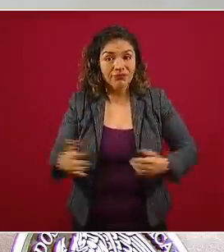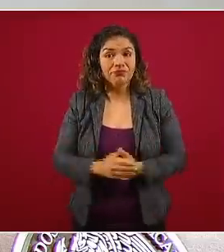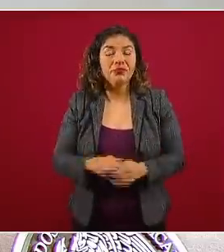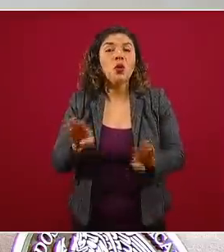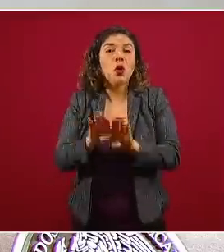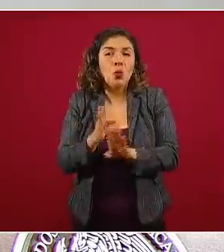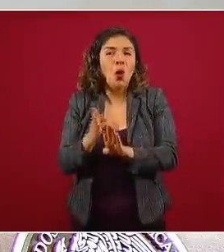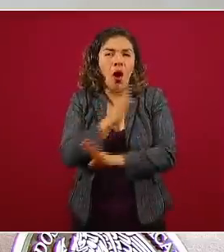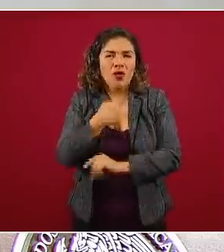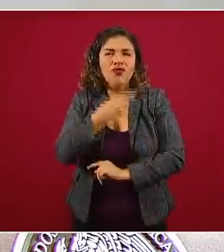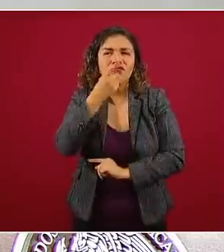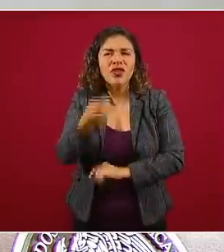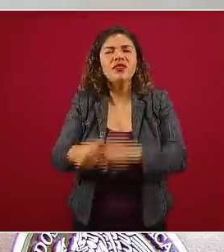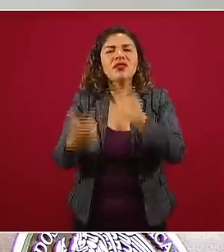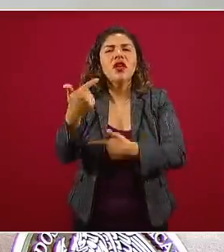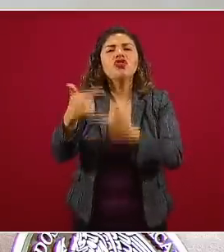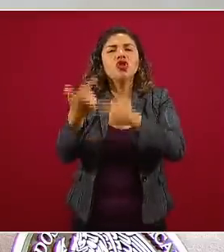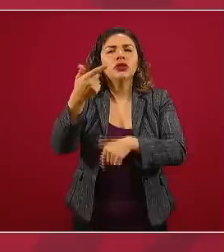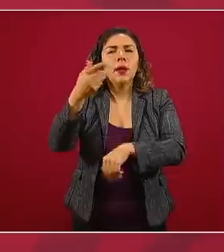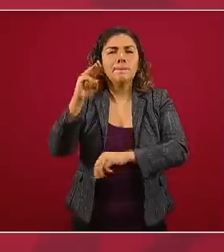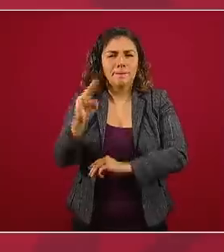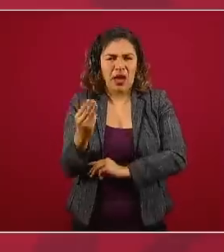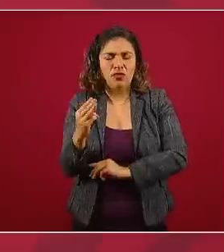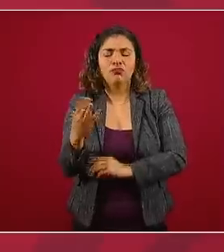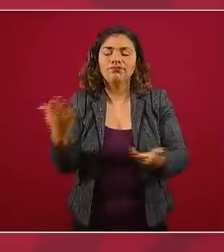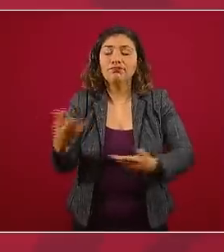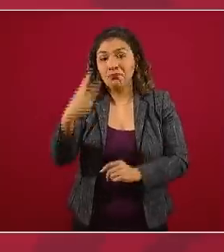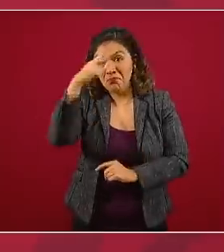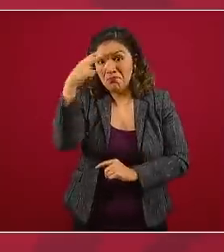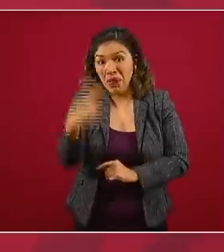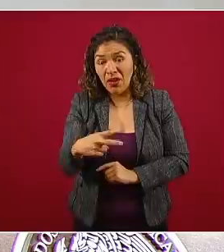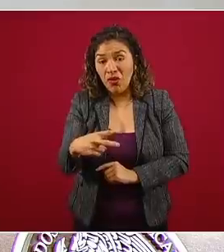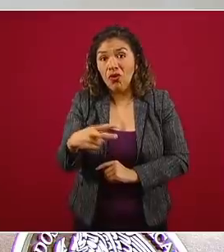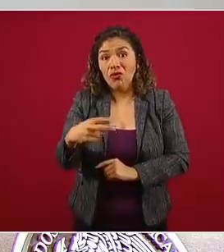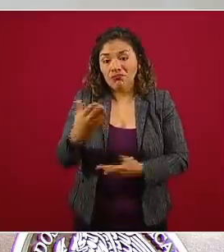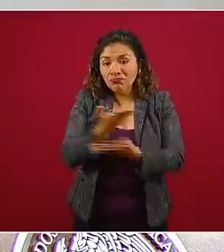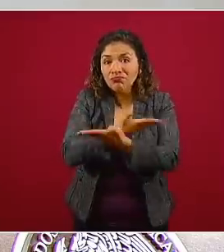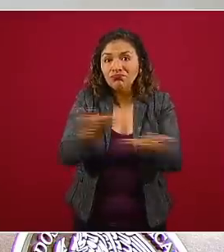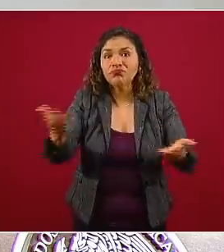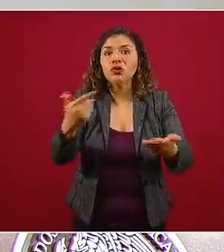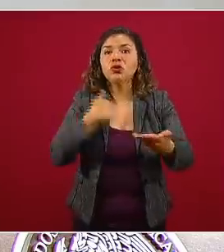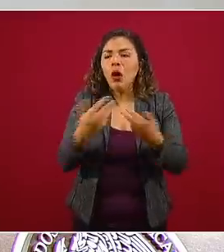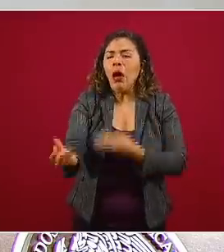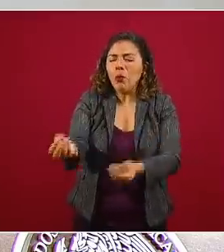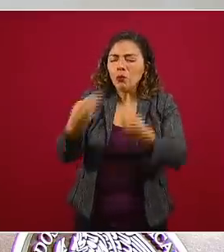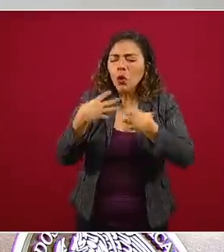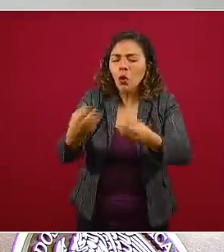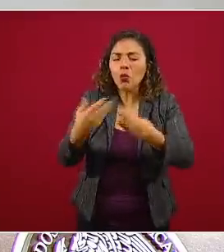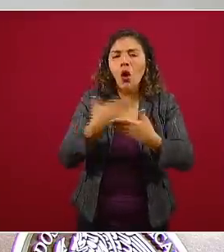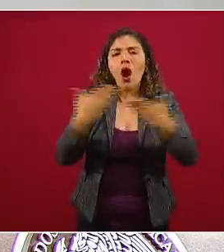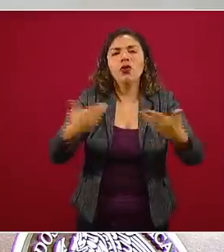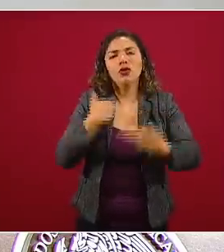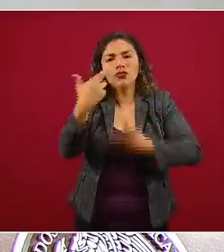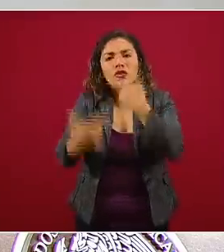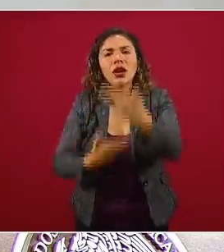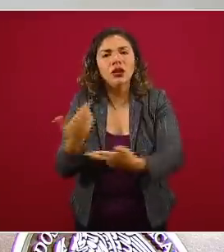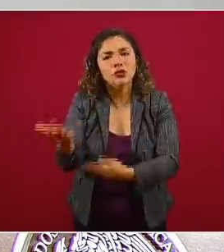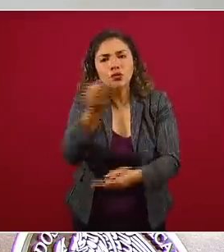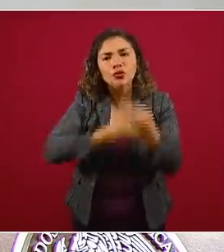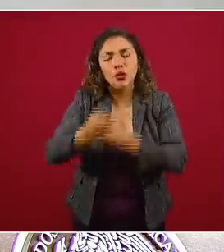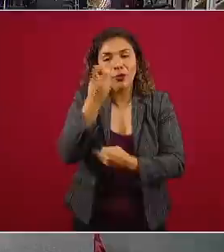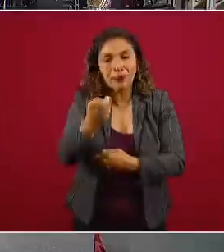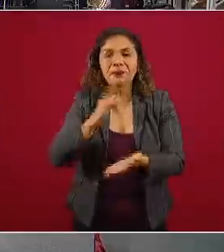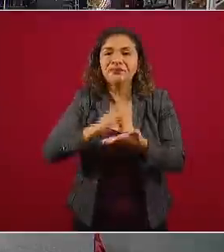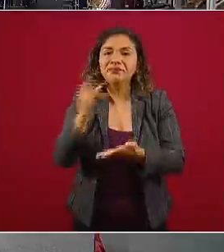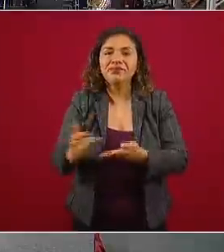lo dijimos el 12 de mayo querido méxico va de regreso todo lo que nos has dado todo lo que has construido muchas